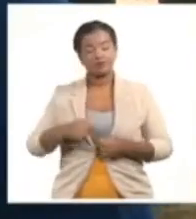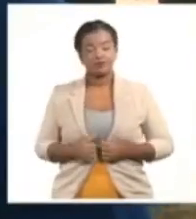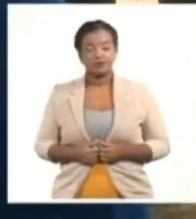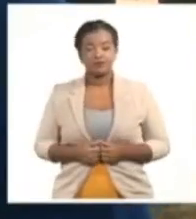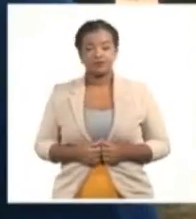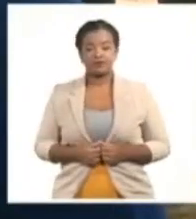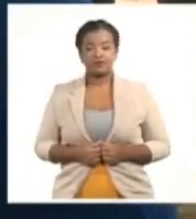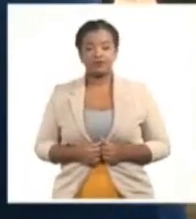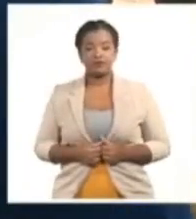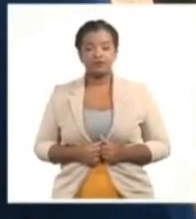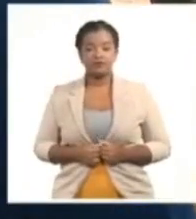informativo de la televisión cubana